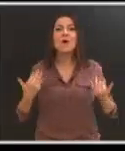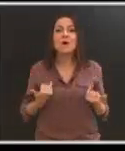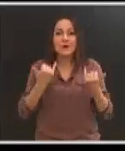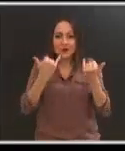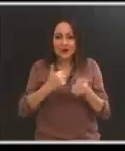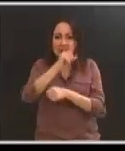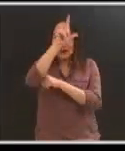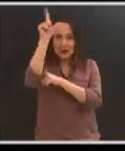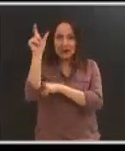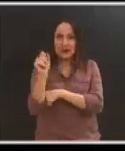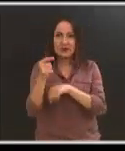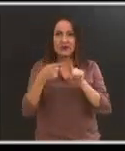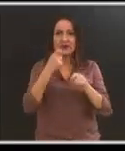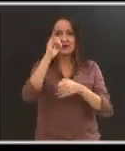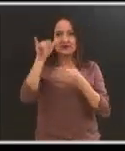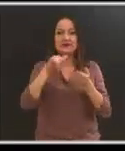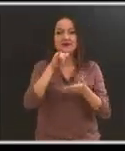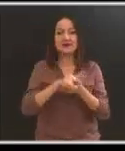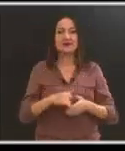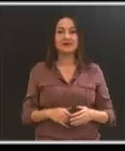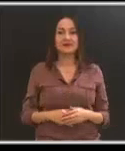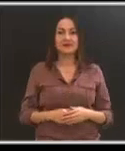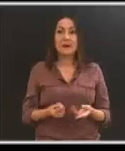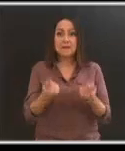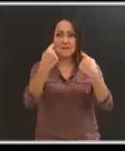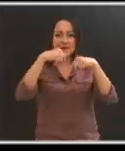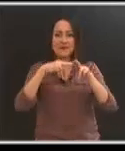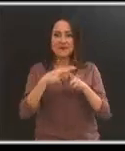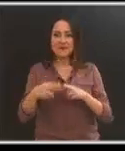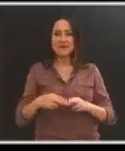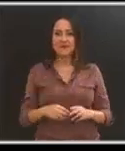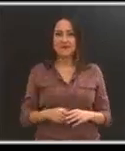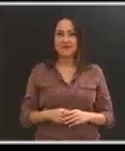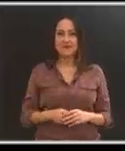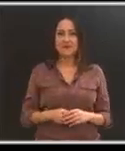la luna desde San José. Ya regresamos.